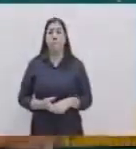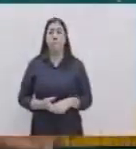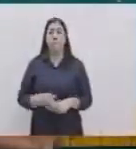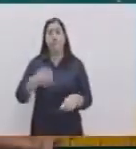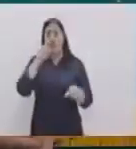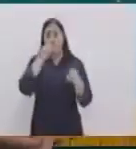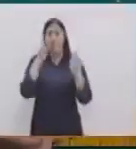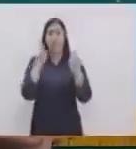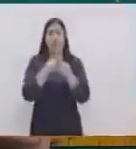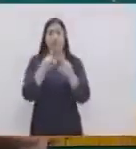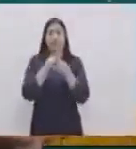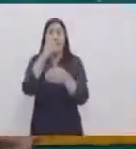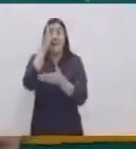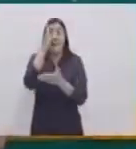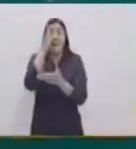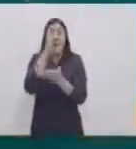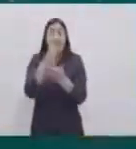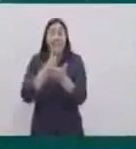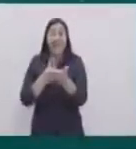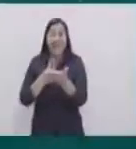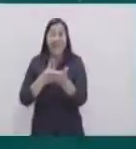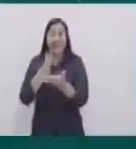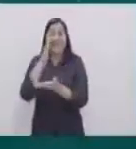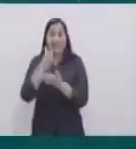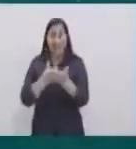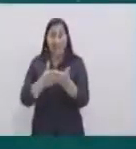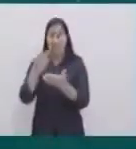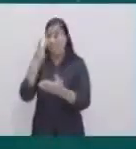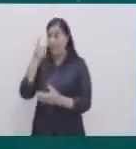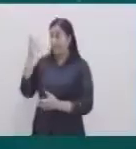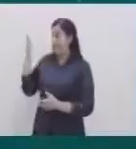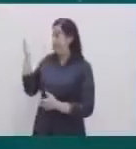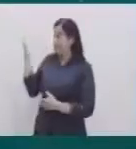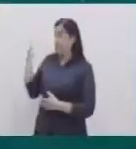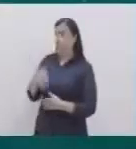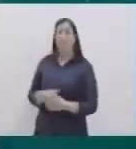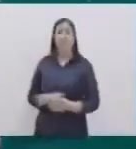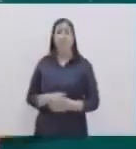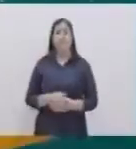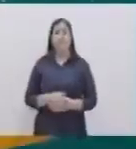y sacando la mitad del segmento que tenemos acá.